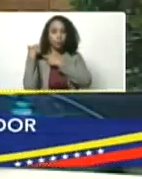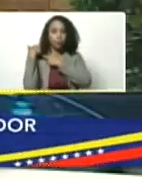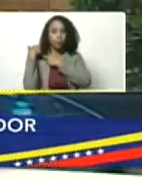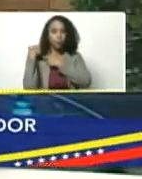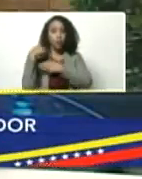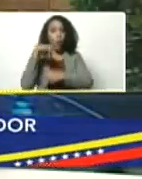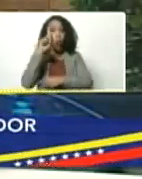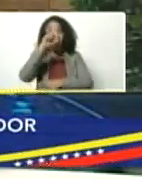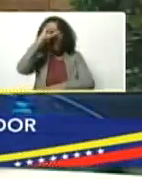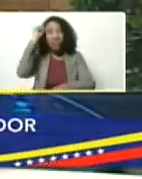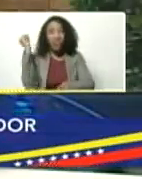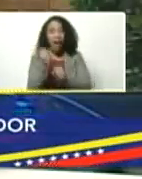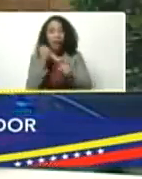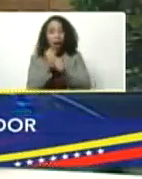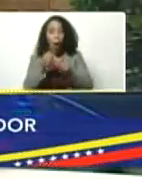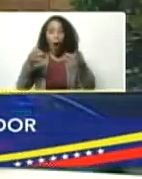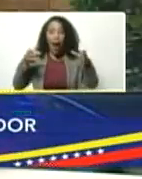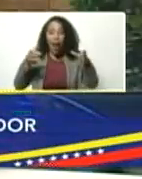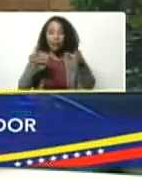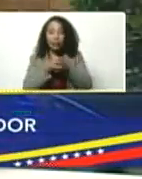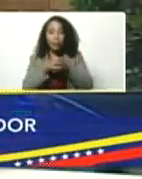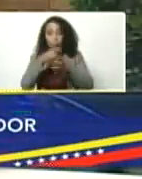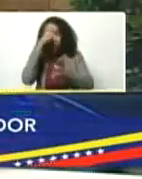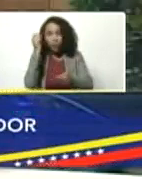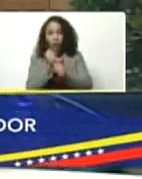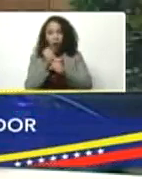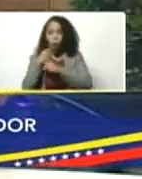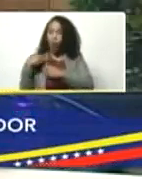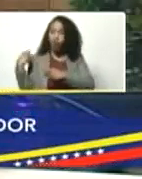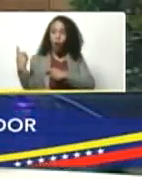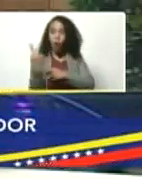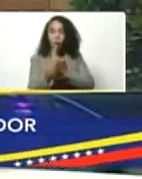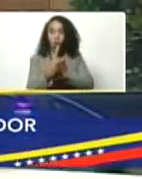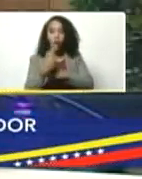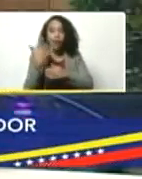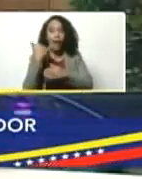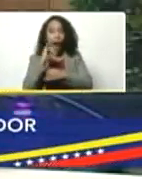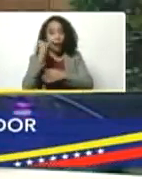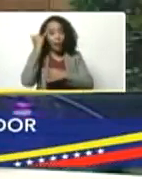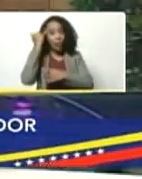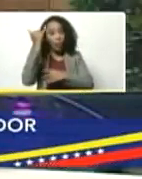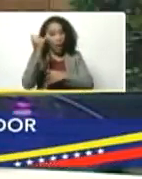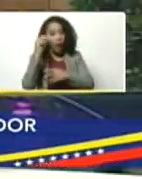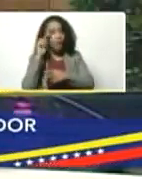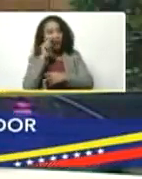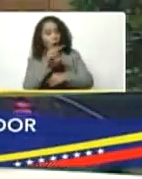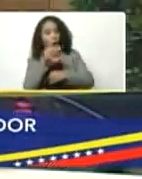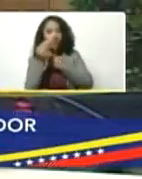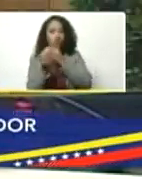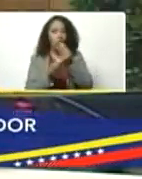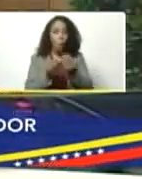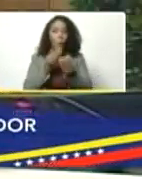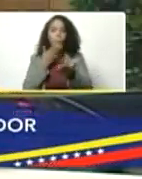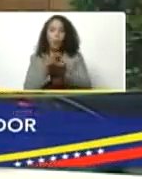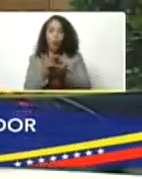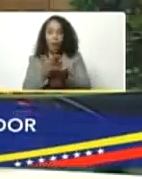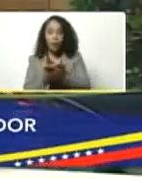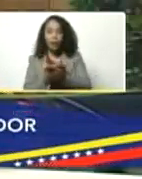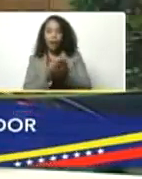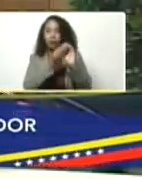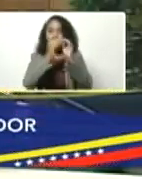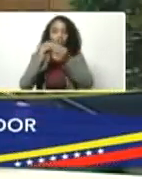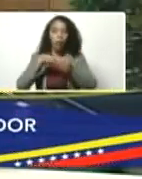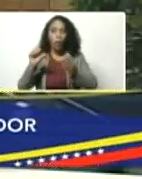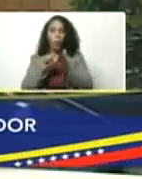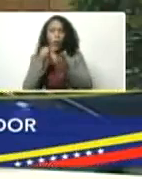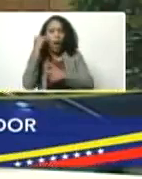Es una labor de un equipo, bueno, que cruza ideas, cruza visiones, cruza propuestas, donde